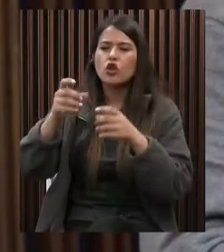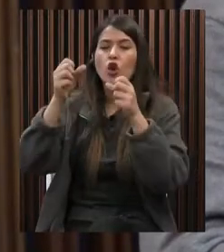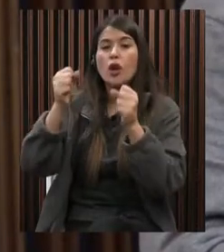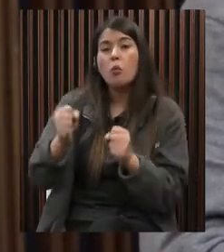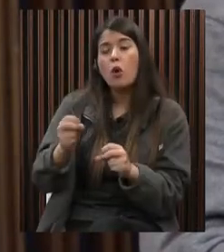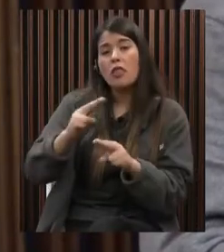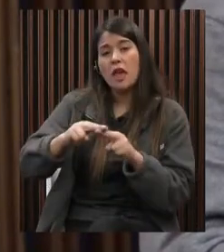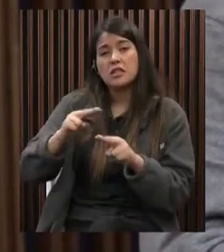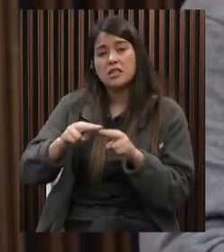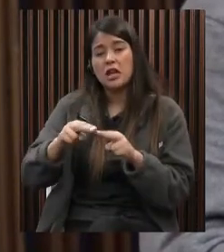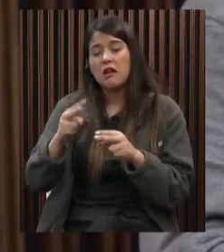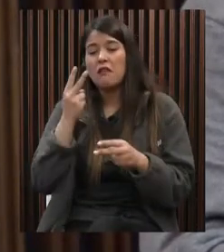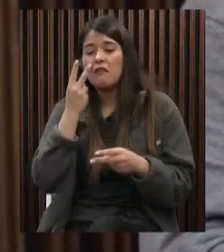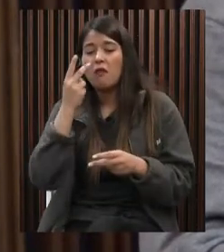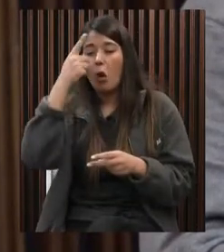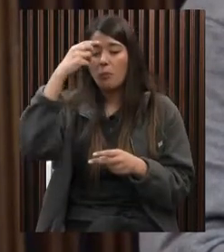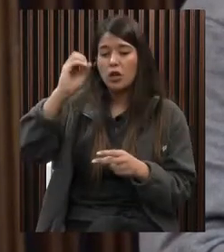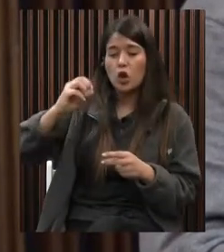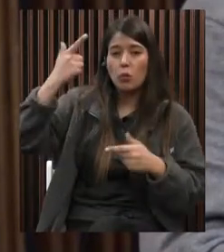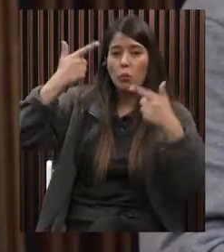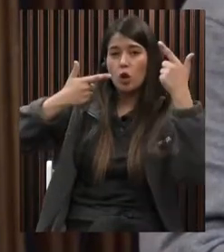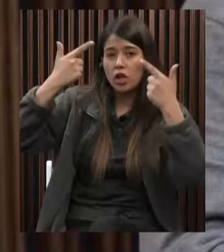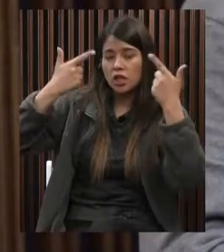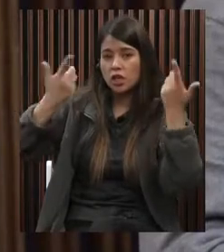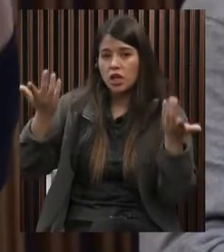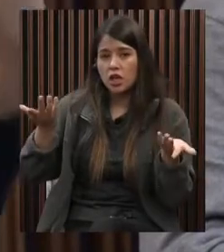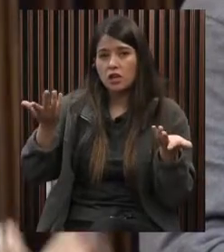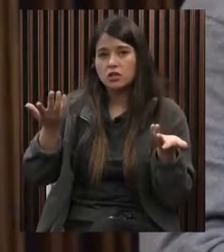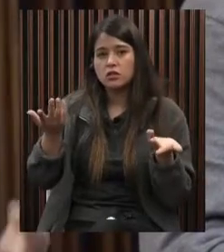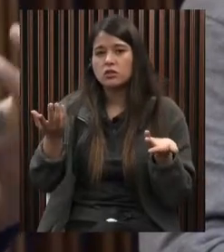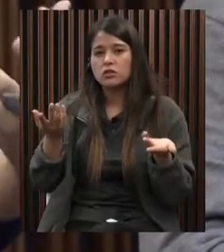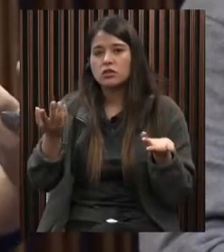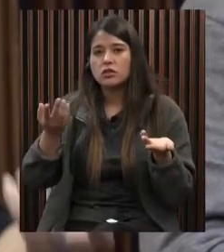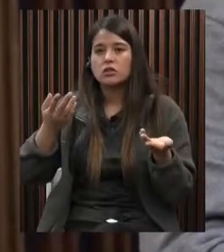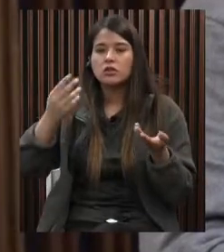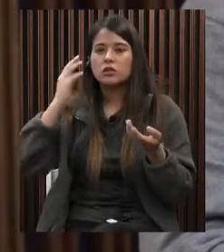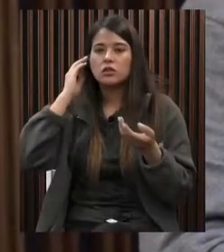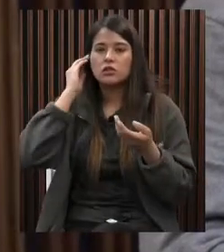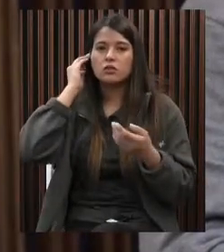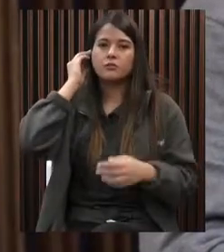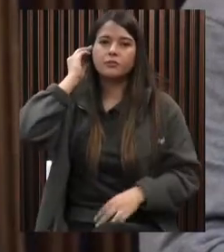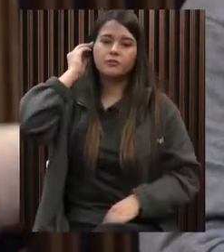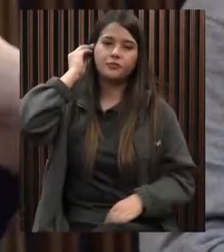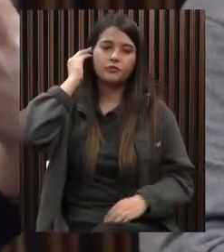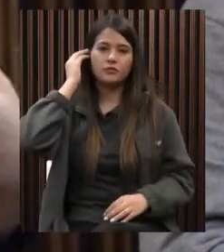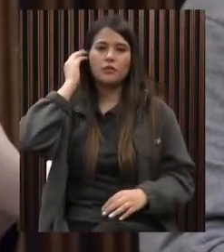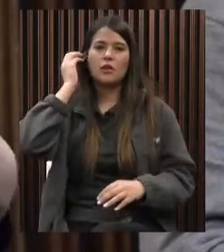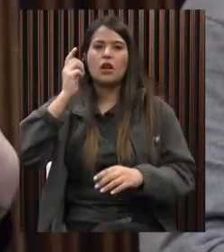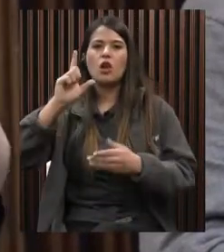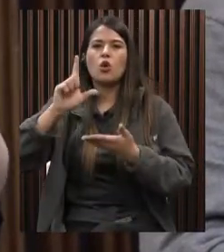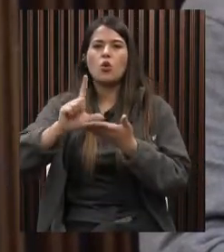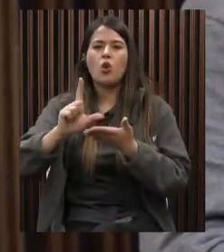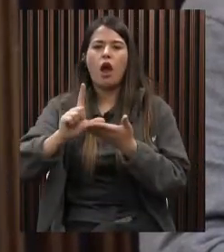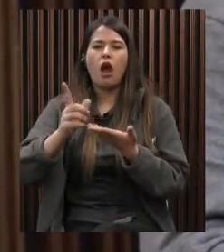hacer, su visión política. Les preguntan siempre respecto de algún tipo de lugar político.